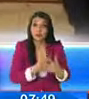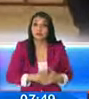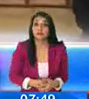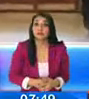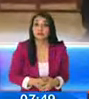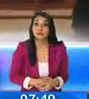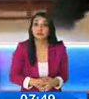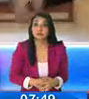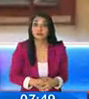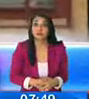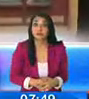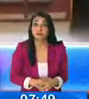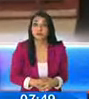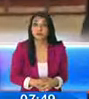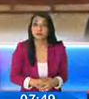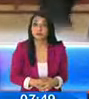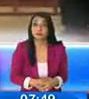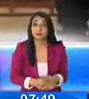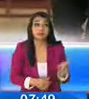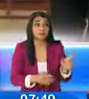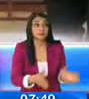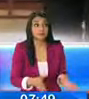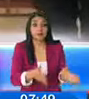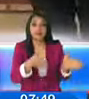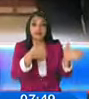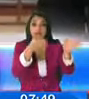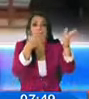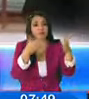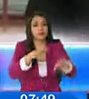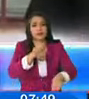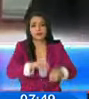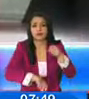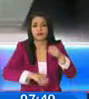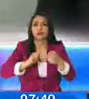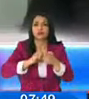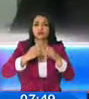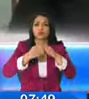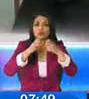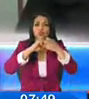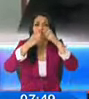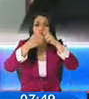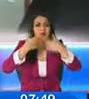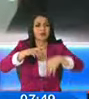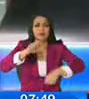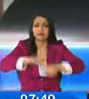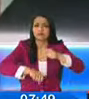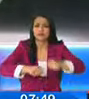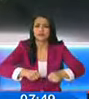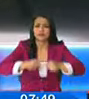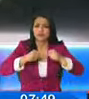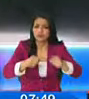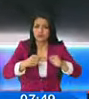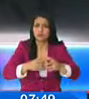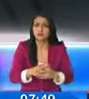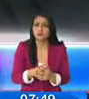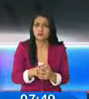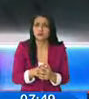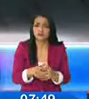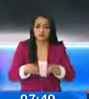cámaras. Sí, mire, estos edificios pues ya se encuentran con un daño estructural muy fuerte. Muy, muy fuerte, desde